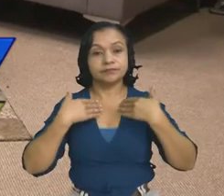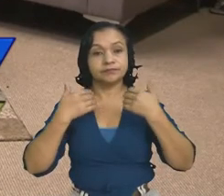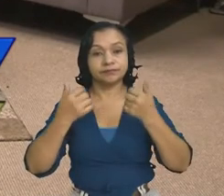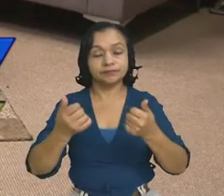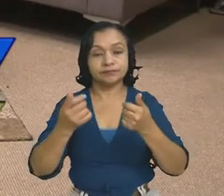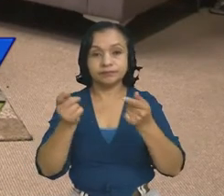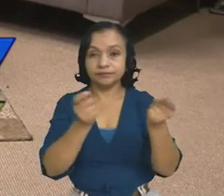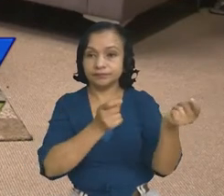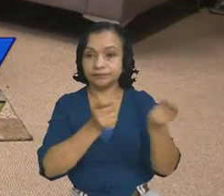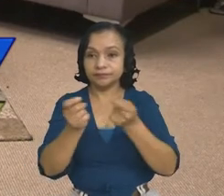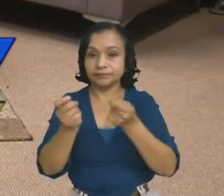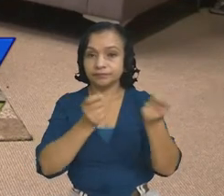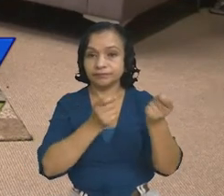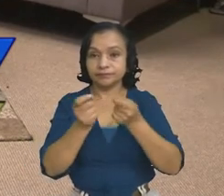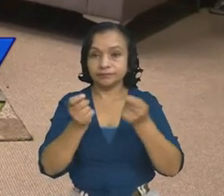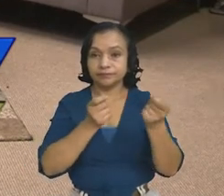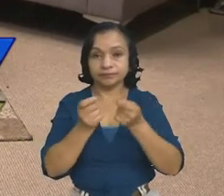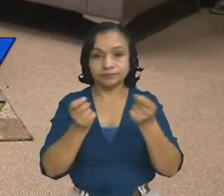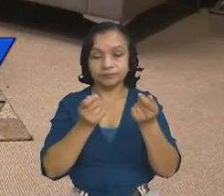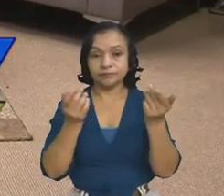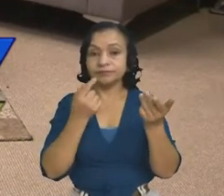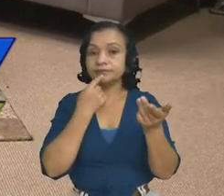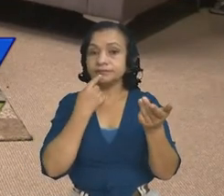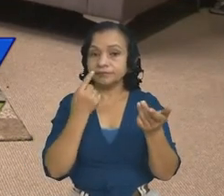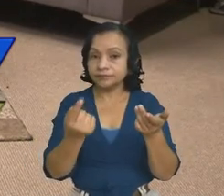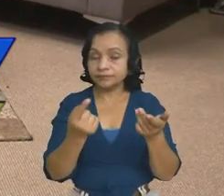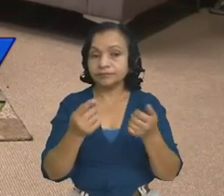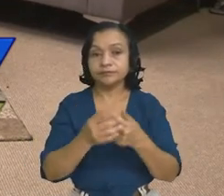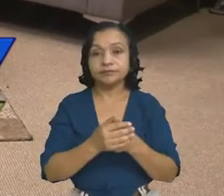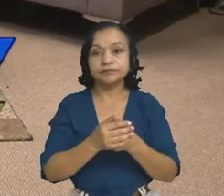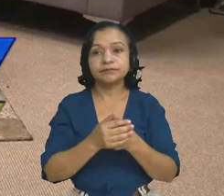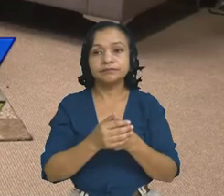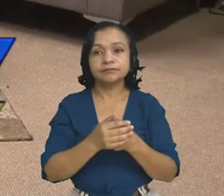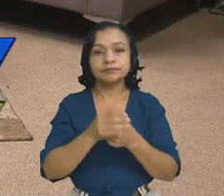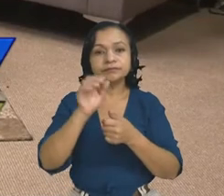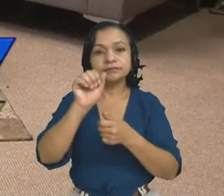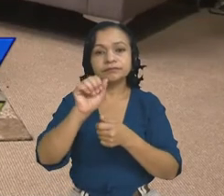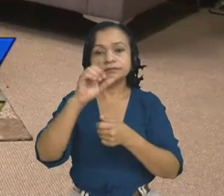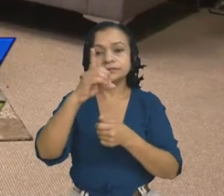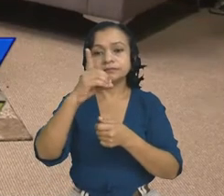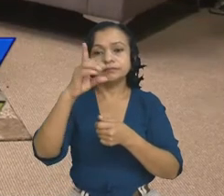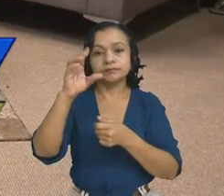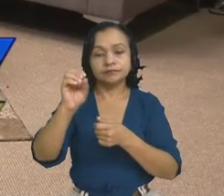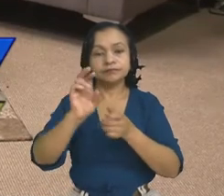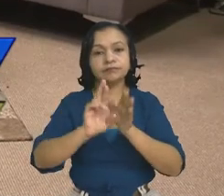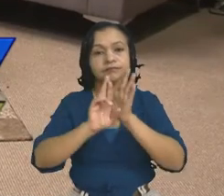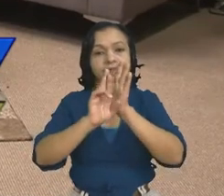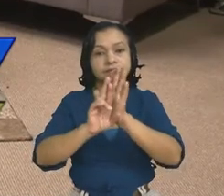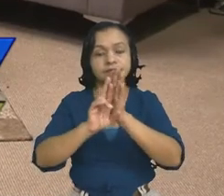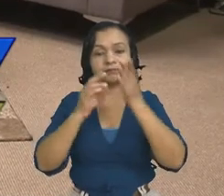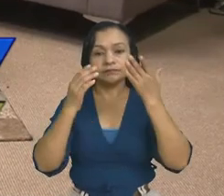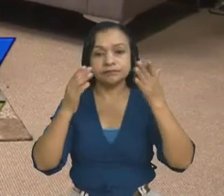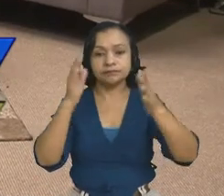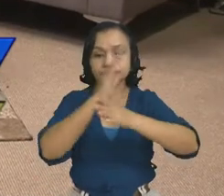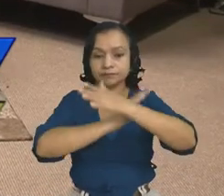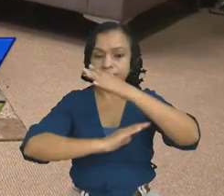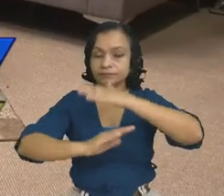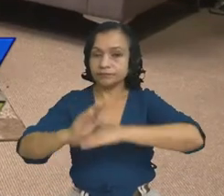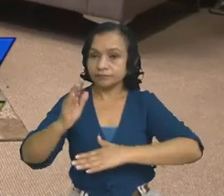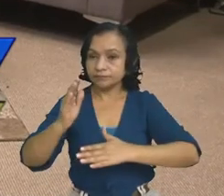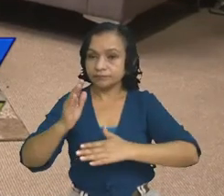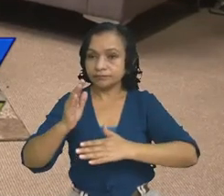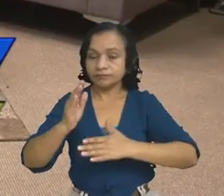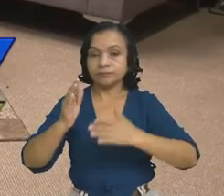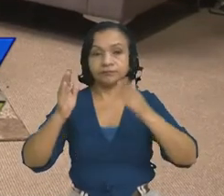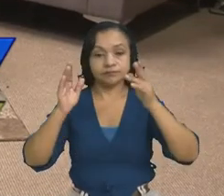tiene que manejarse en esa línea de prevención. Por eso decimos que el Aldo Chavarría va a dar respuesta a situaciones de discapacidades, pero también el